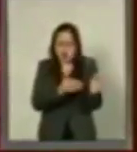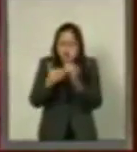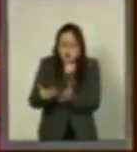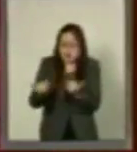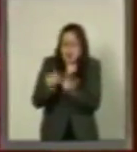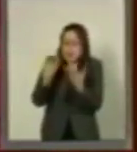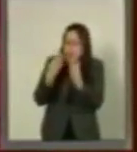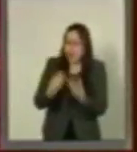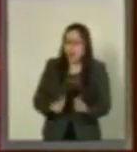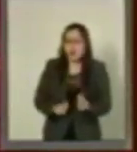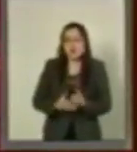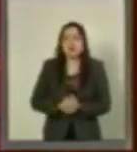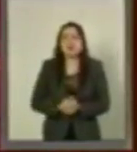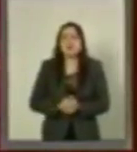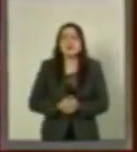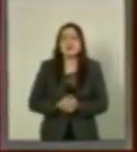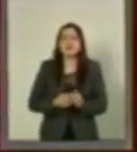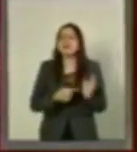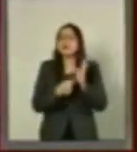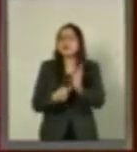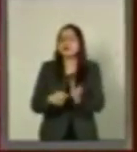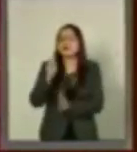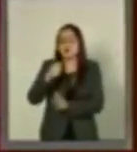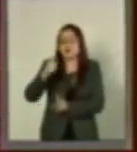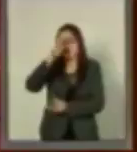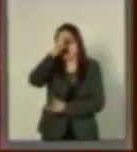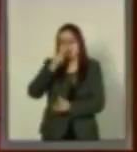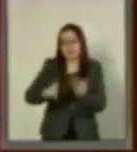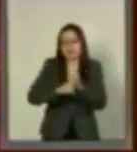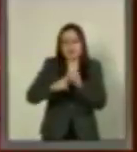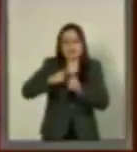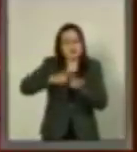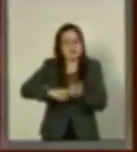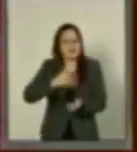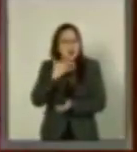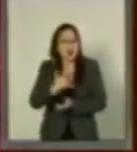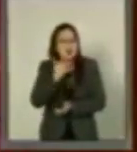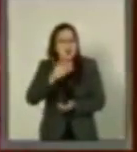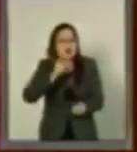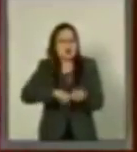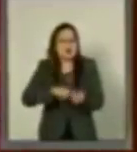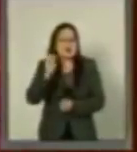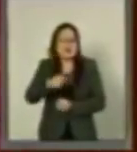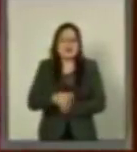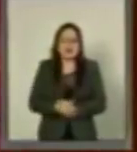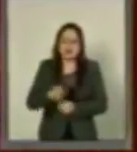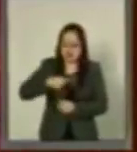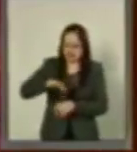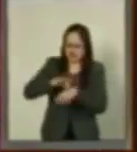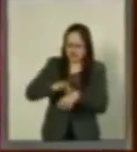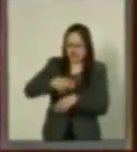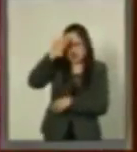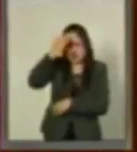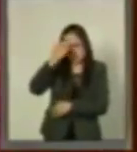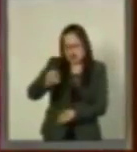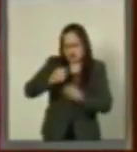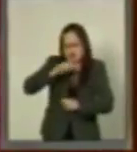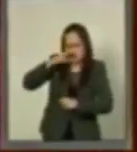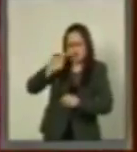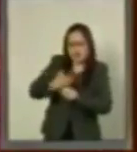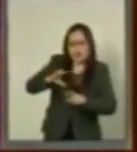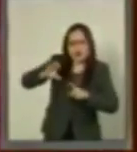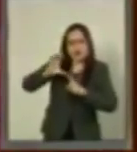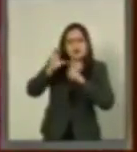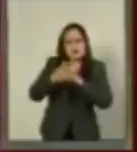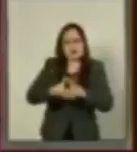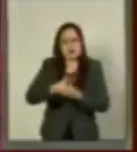consecuencias. Otra muestra del daño que puede causar la corrupción, la he conocido en virtud del encargo que tengo como presidenta